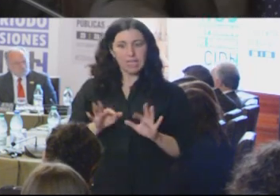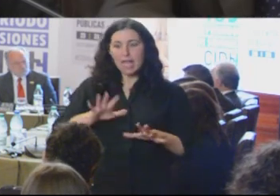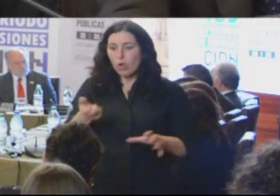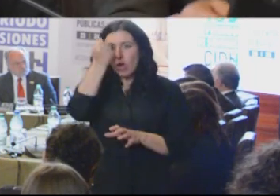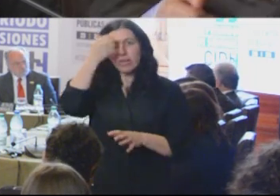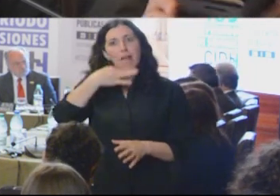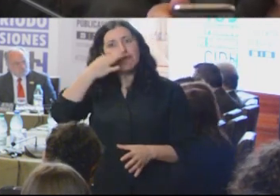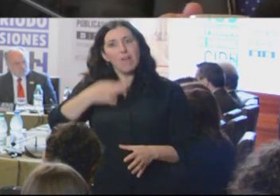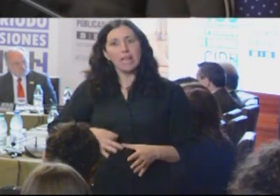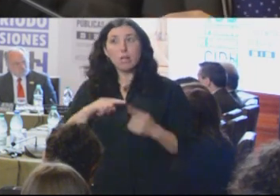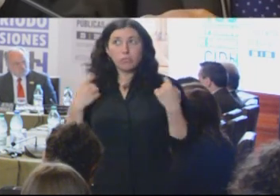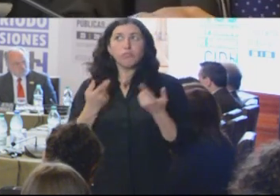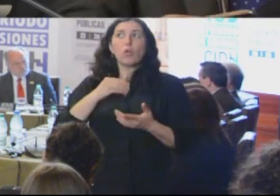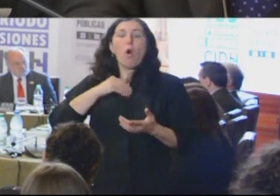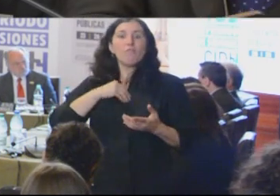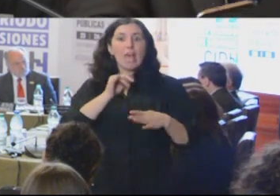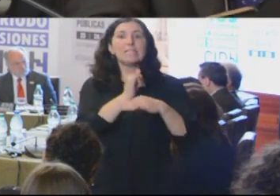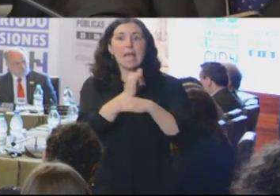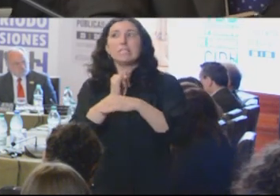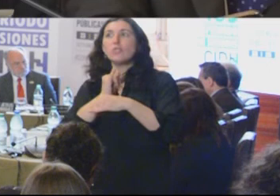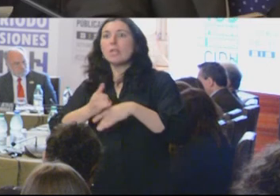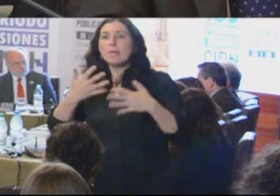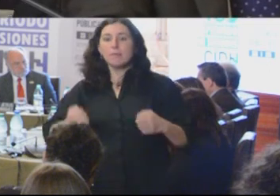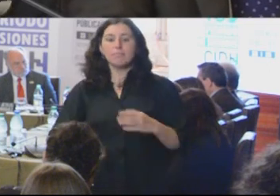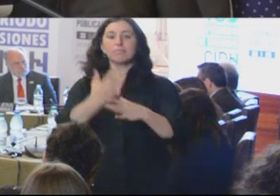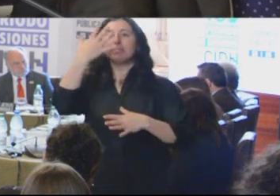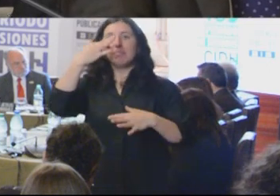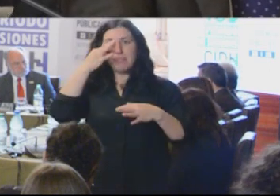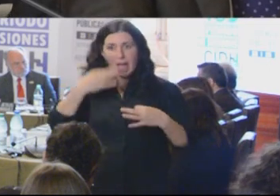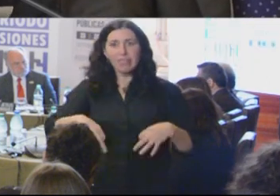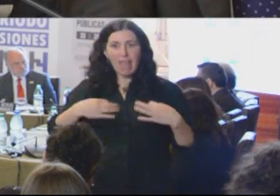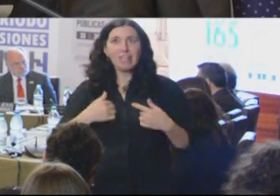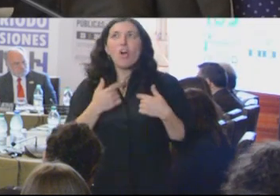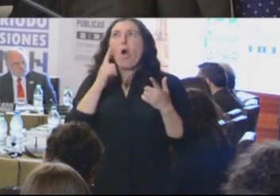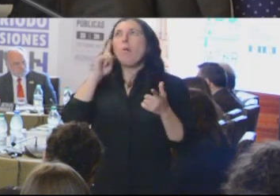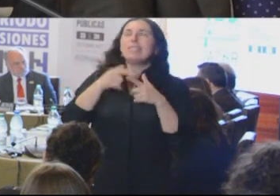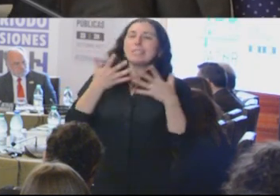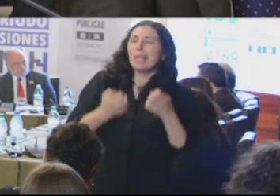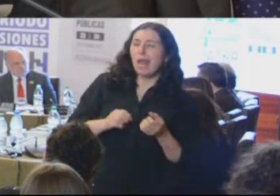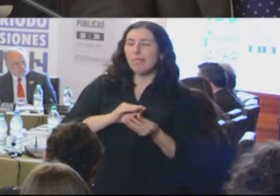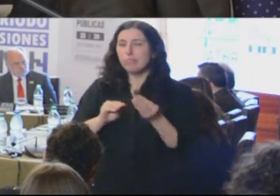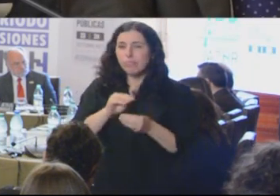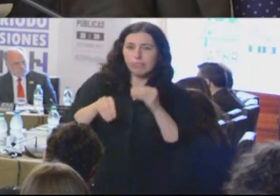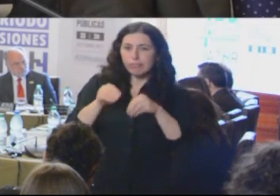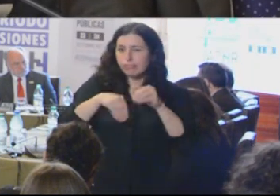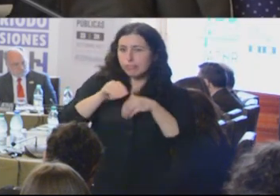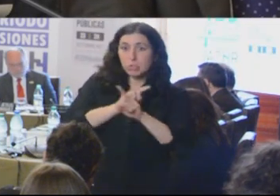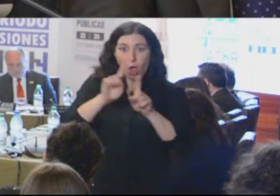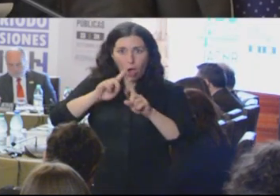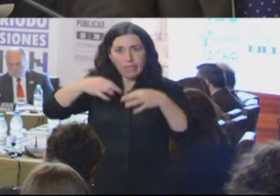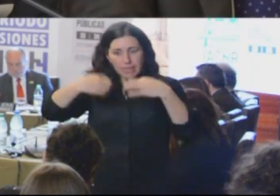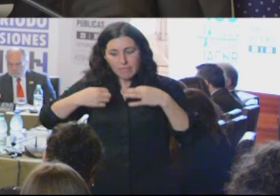la verdad surja no de lo que queremos que sea sino fundamentalmente lo que resulte de las investigaciones judiciales